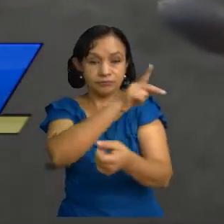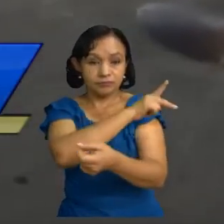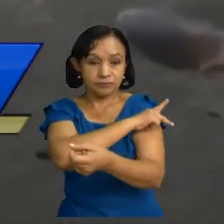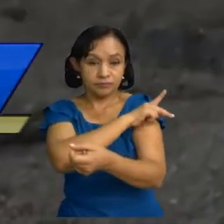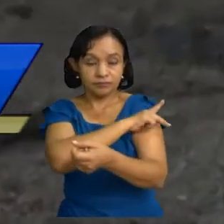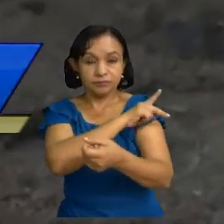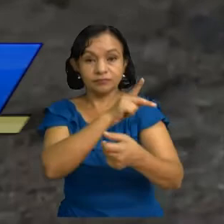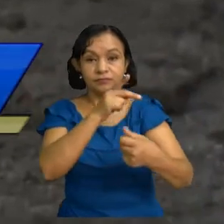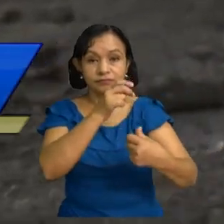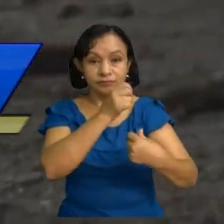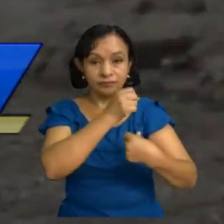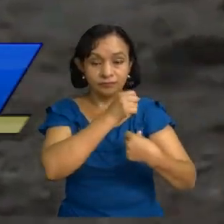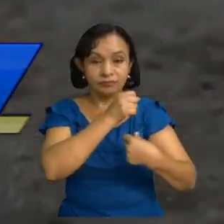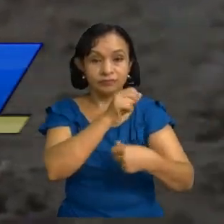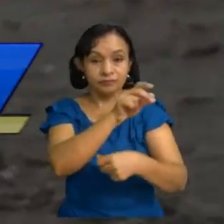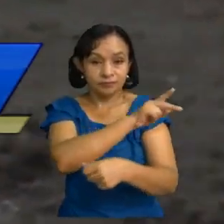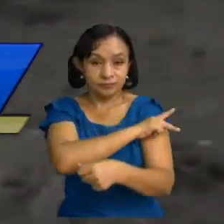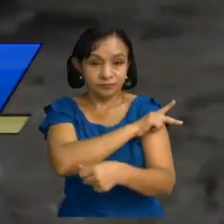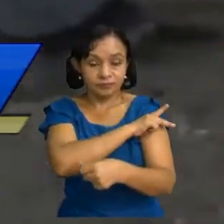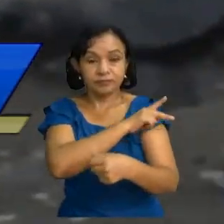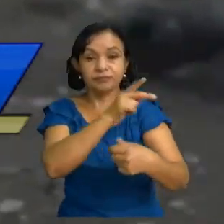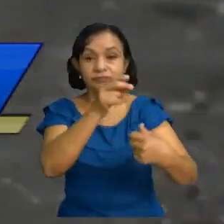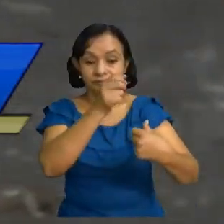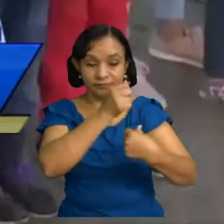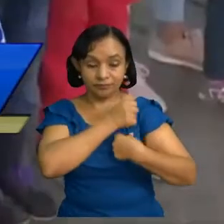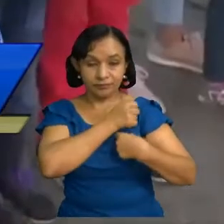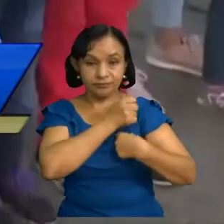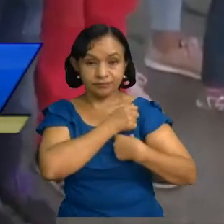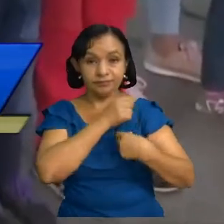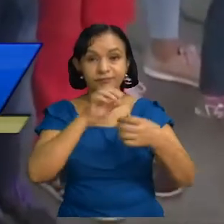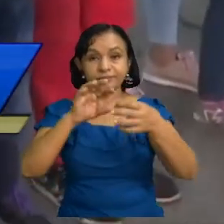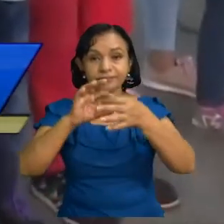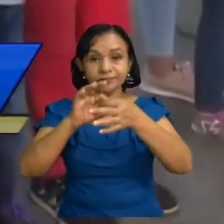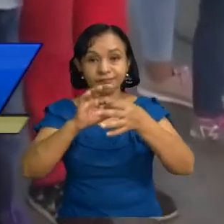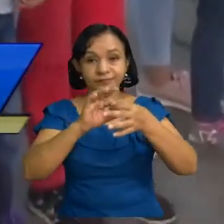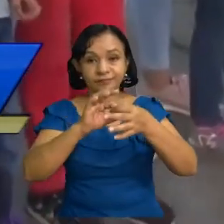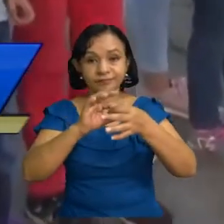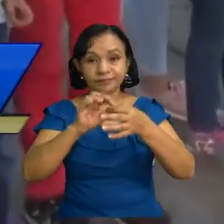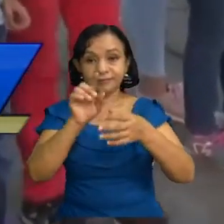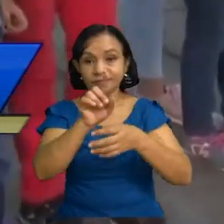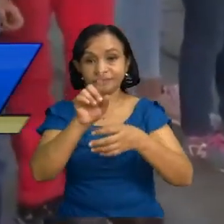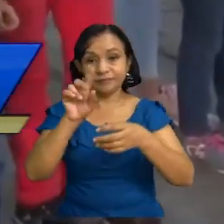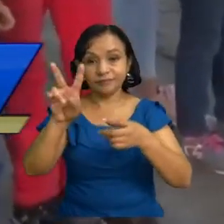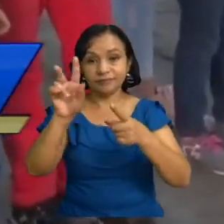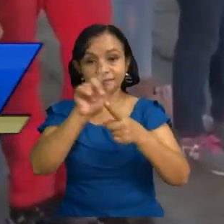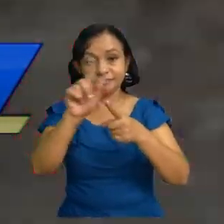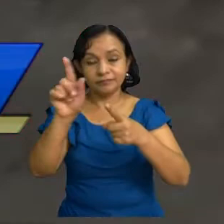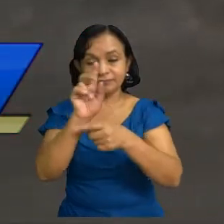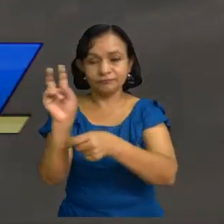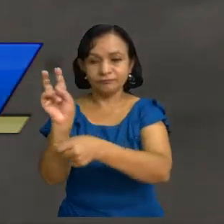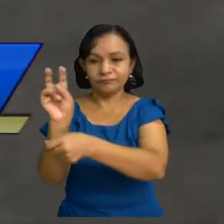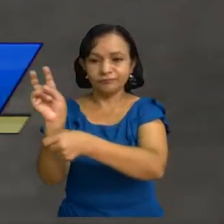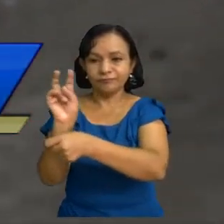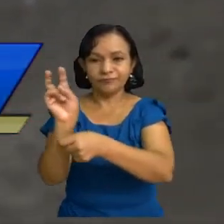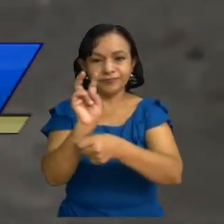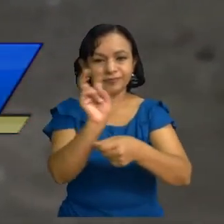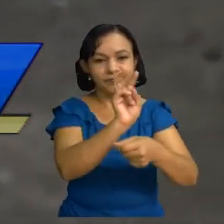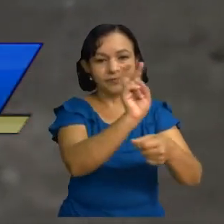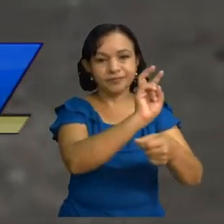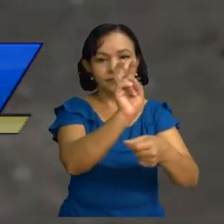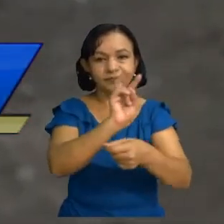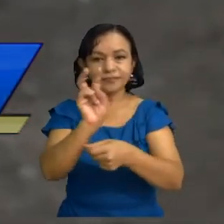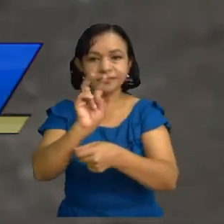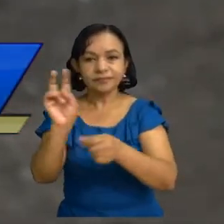en esos ocho meses pero también el ejército de más que el ejército pasa a los doce meses del año ya pero el